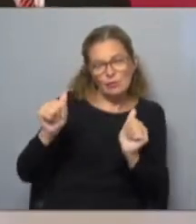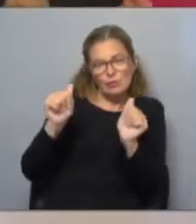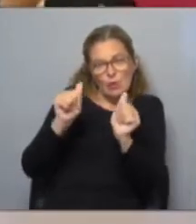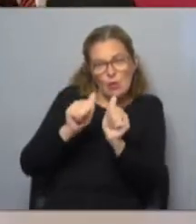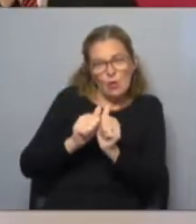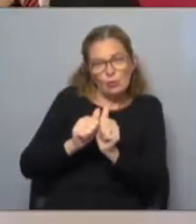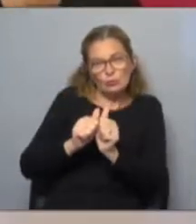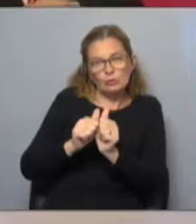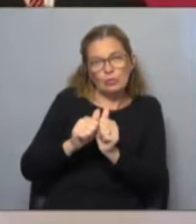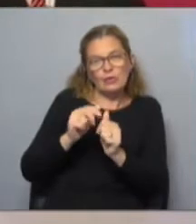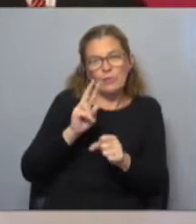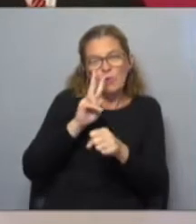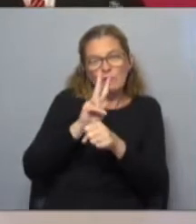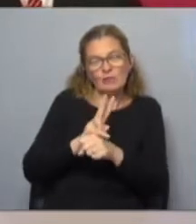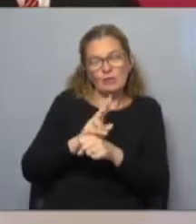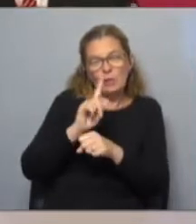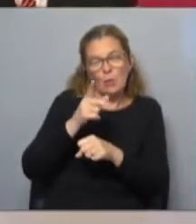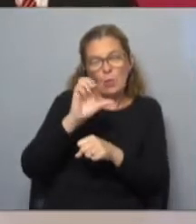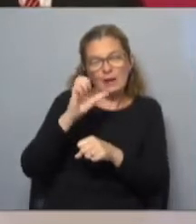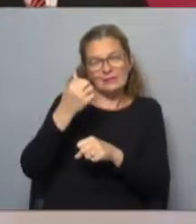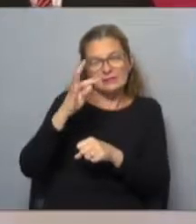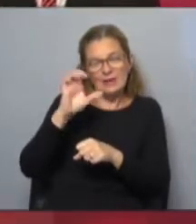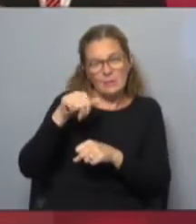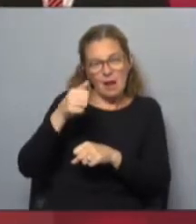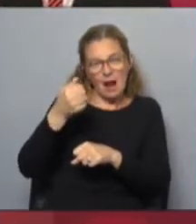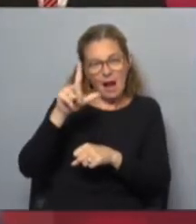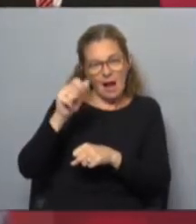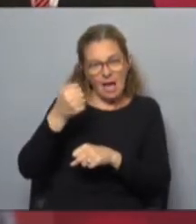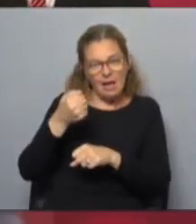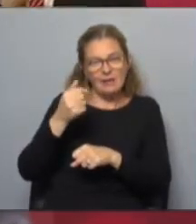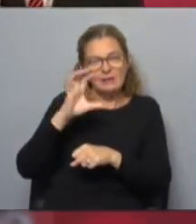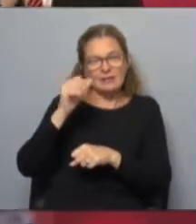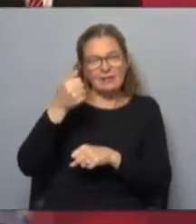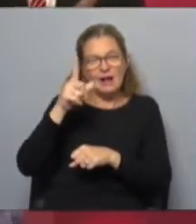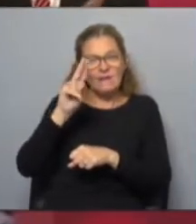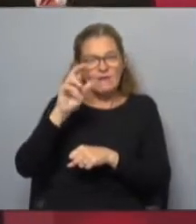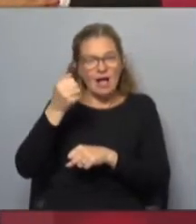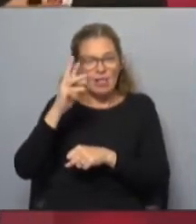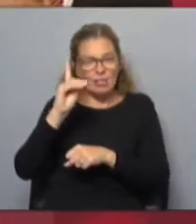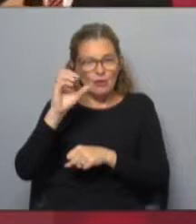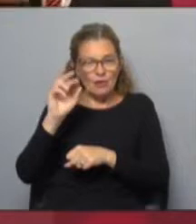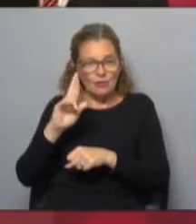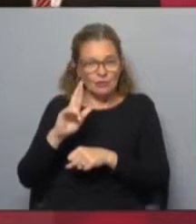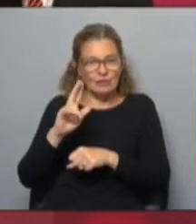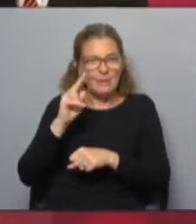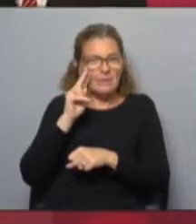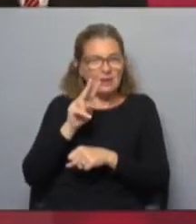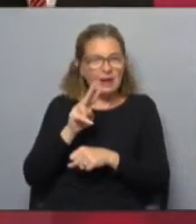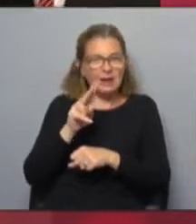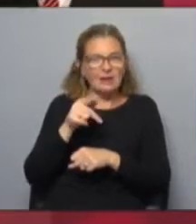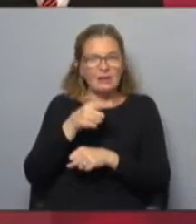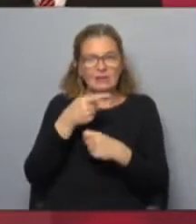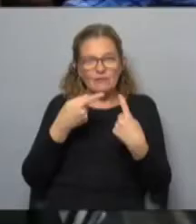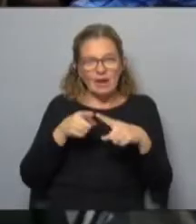y durante la cual visitó Guatemala, El Salvador, Honduras, Bélice y Cuba como parte de su estrategia llamada Mirar al Sur que consiste en